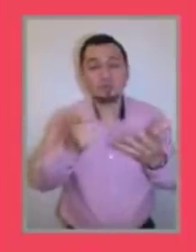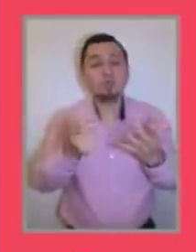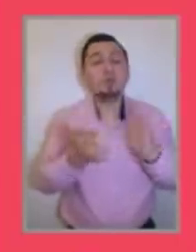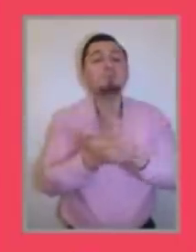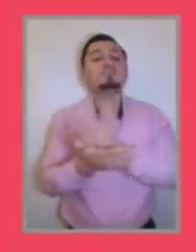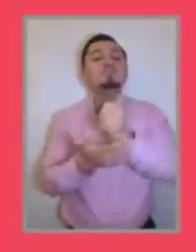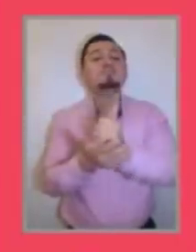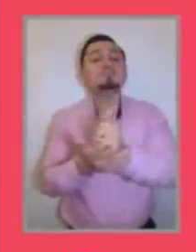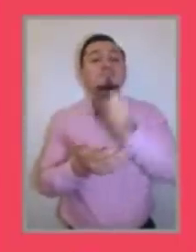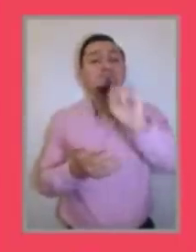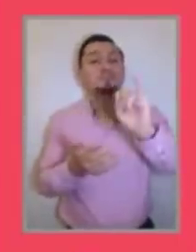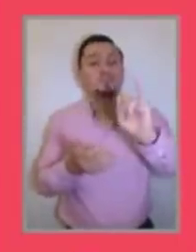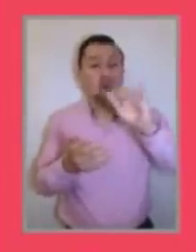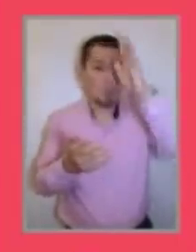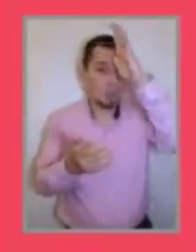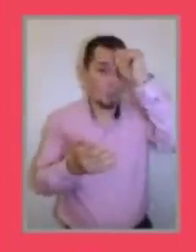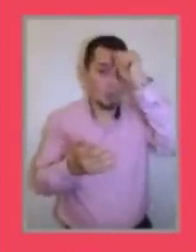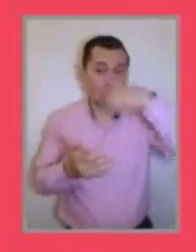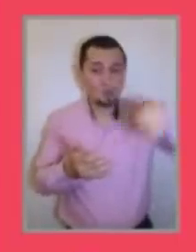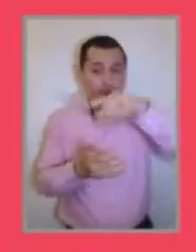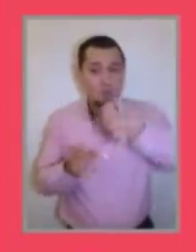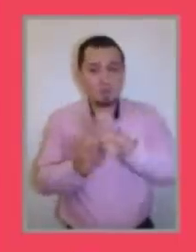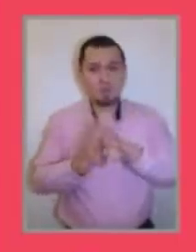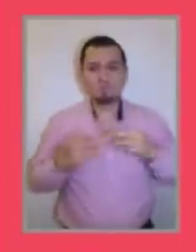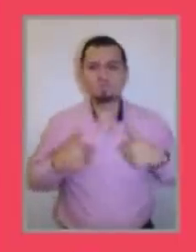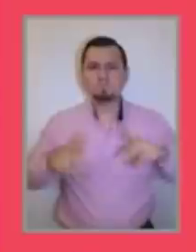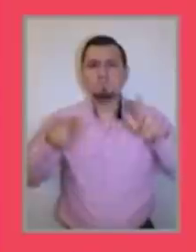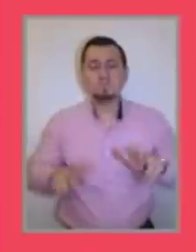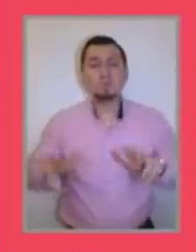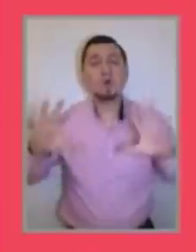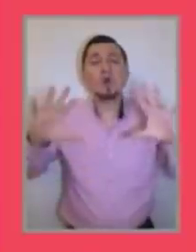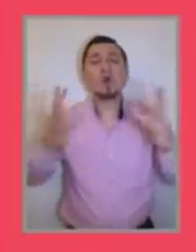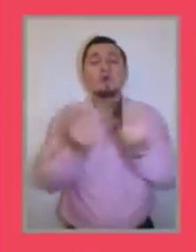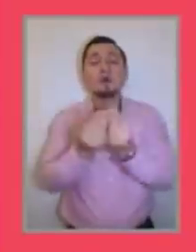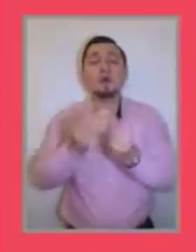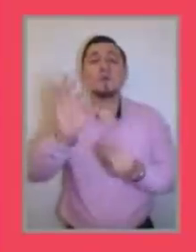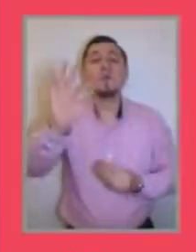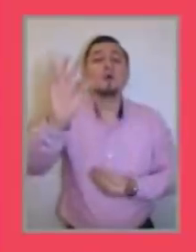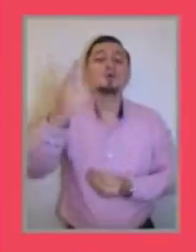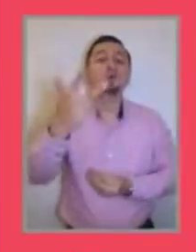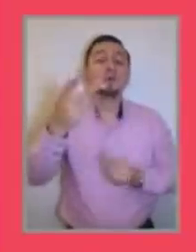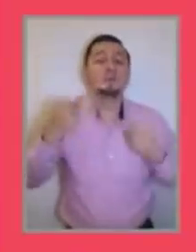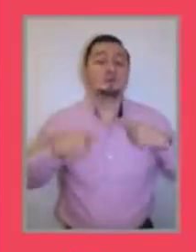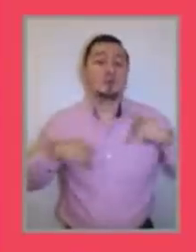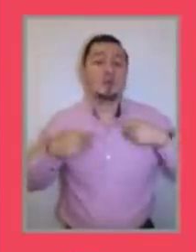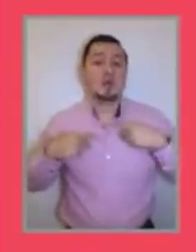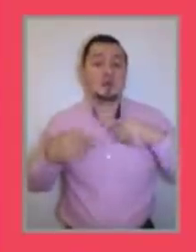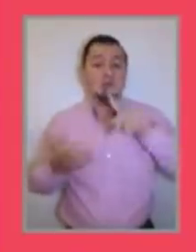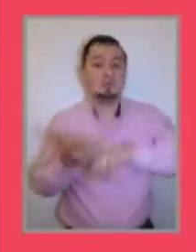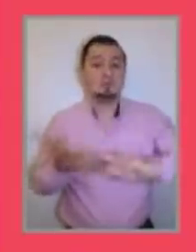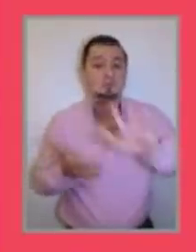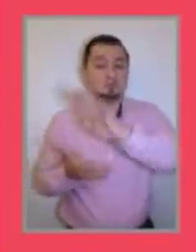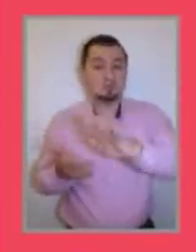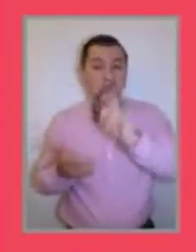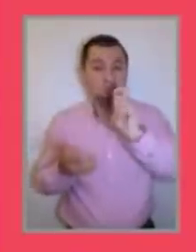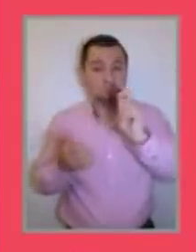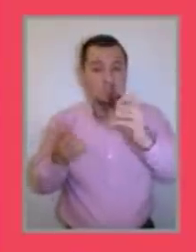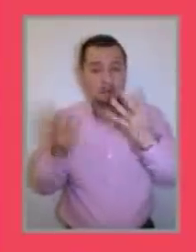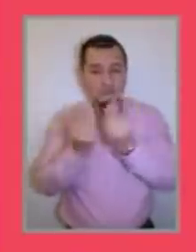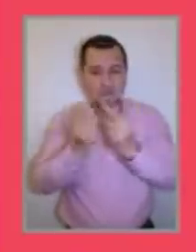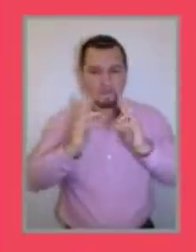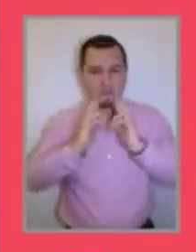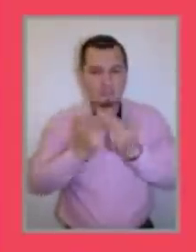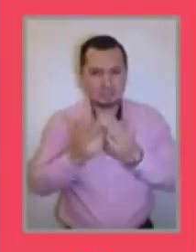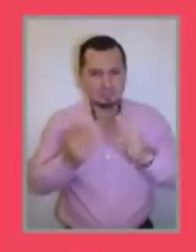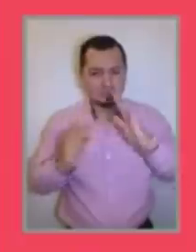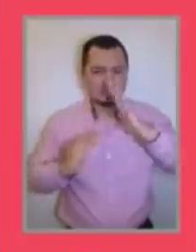en consenso por todos estos representantes. En total somos 48 personas las que participamos en la mesa de educación.